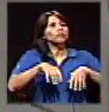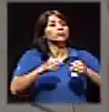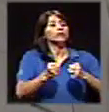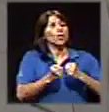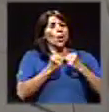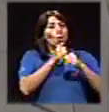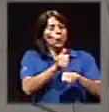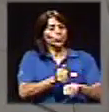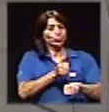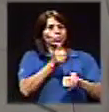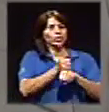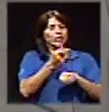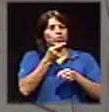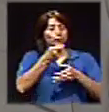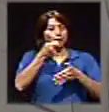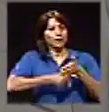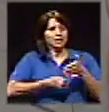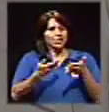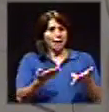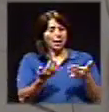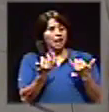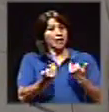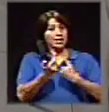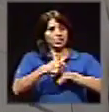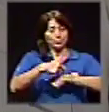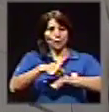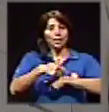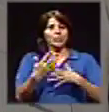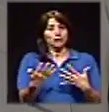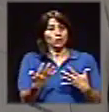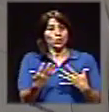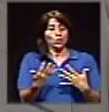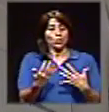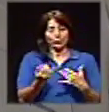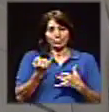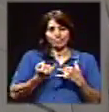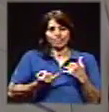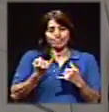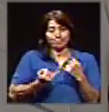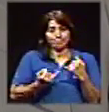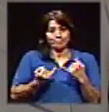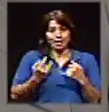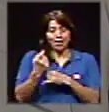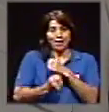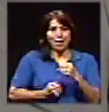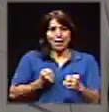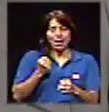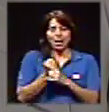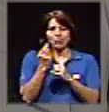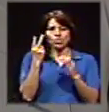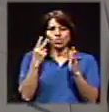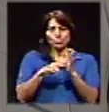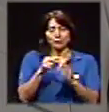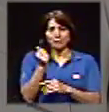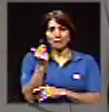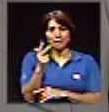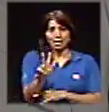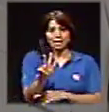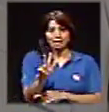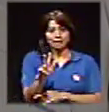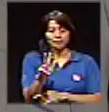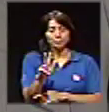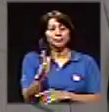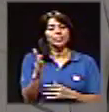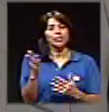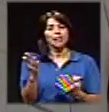este momento, en el entorno del final del año 13, y me imagino que